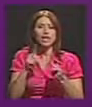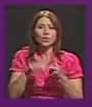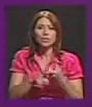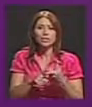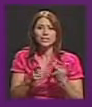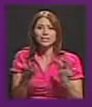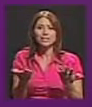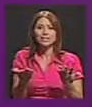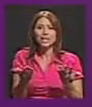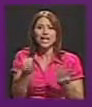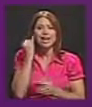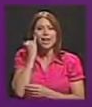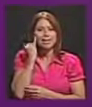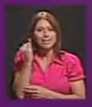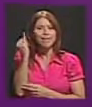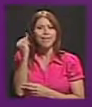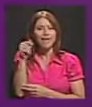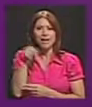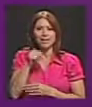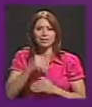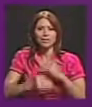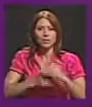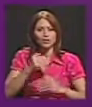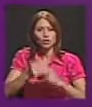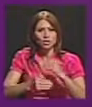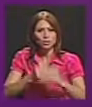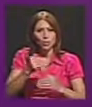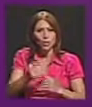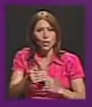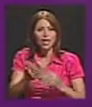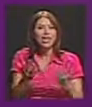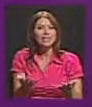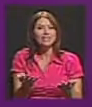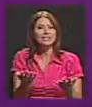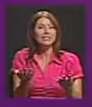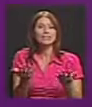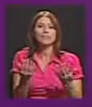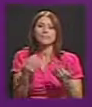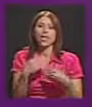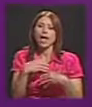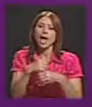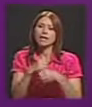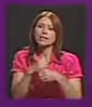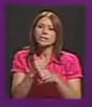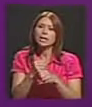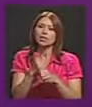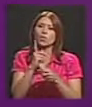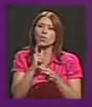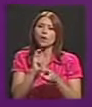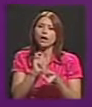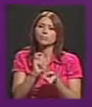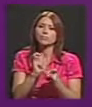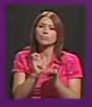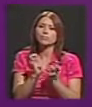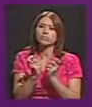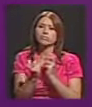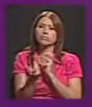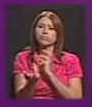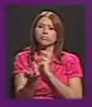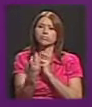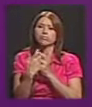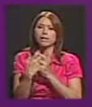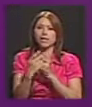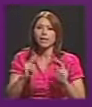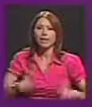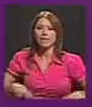la idea en este proceso es precisamente hacer una adaptación de la vida